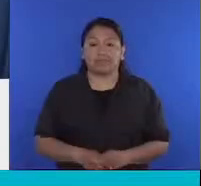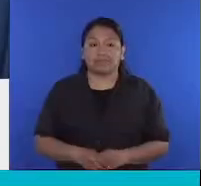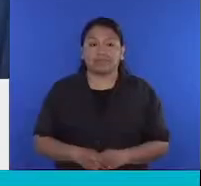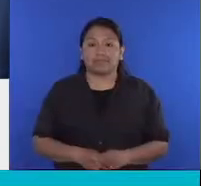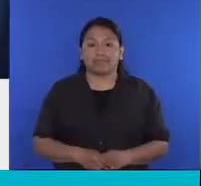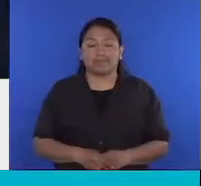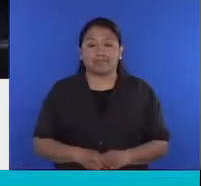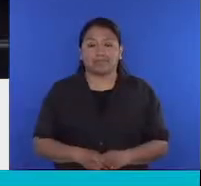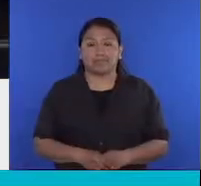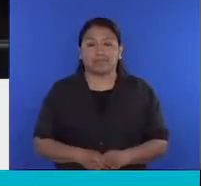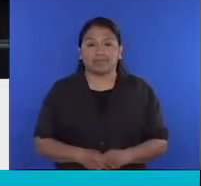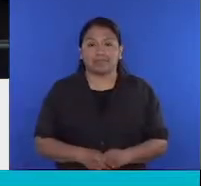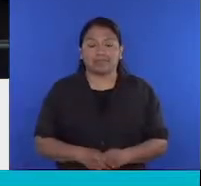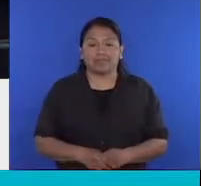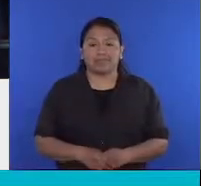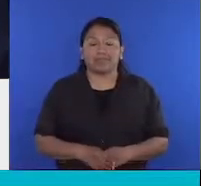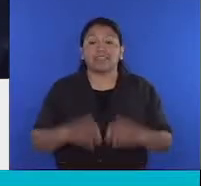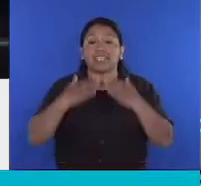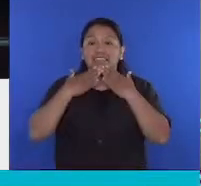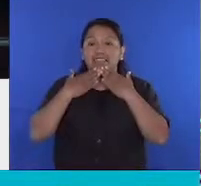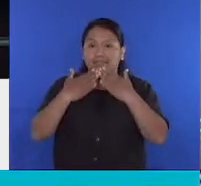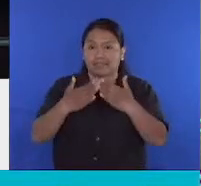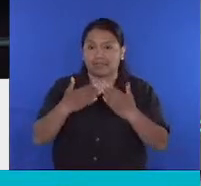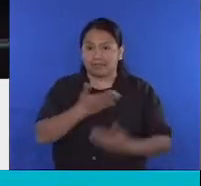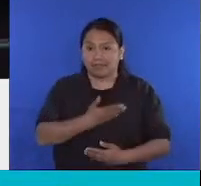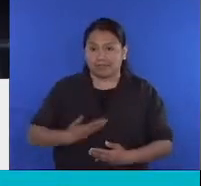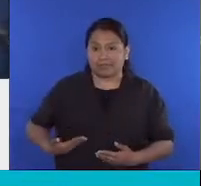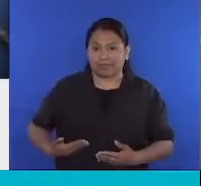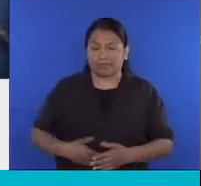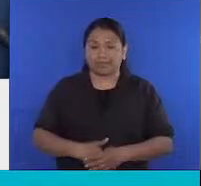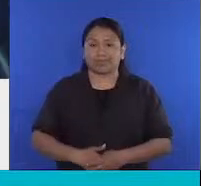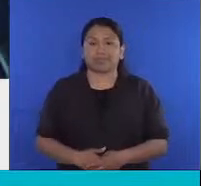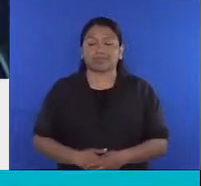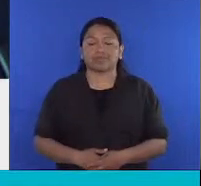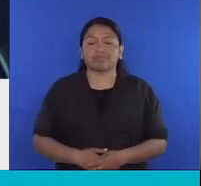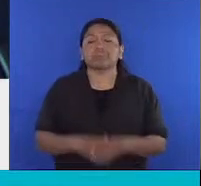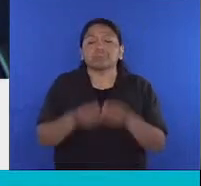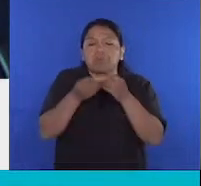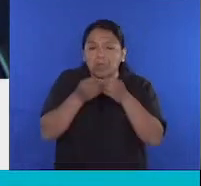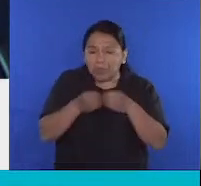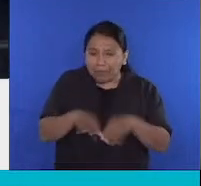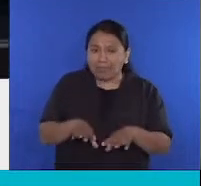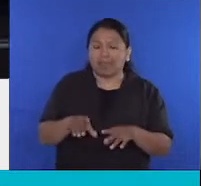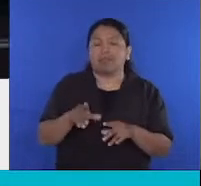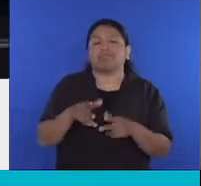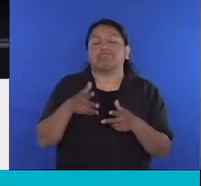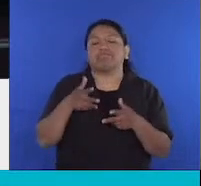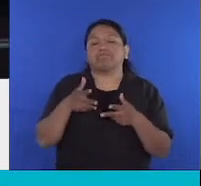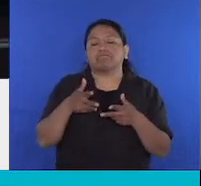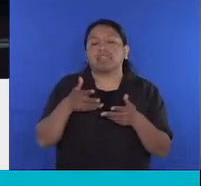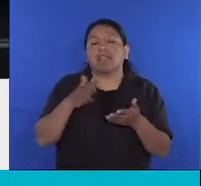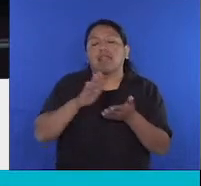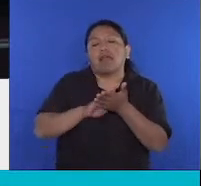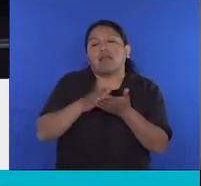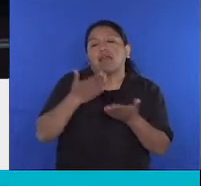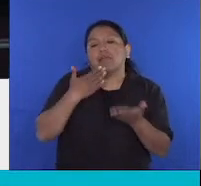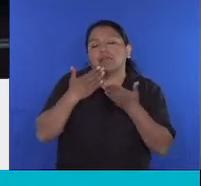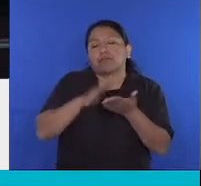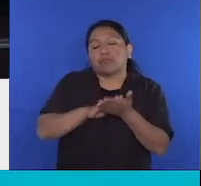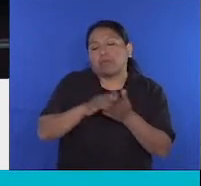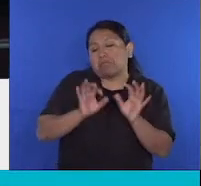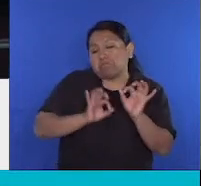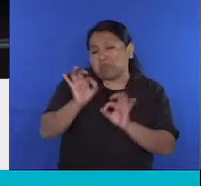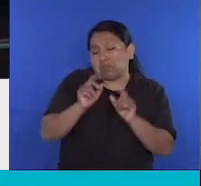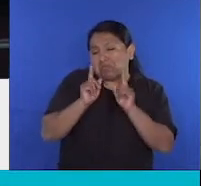Gracias, señor presidente. Voy a comenzar refiriéndome al proyecto justamente de la creación de la